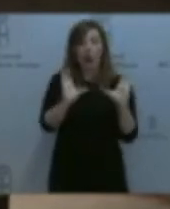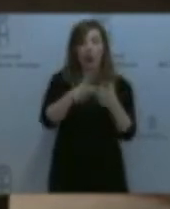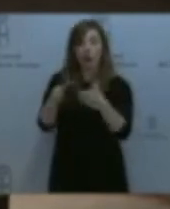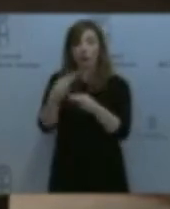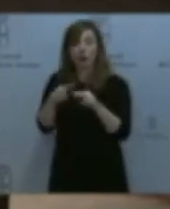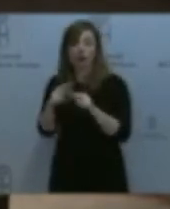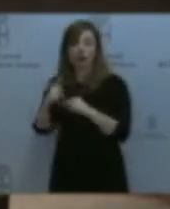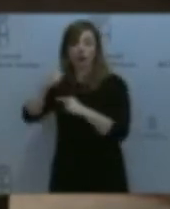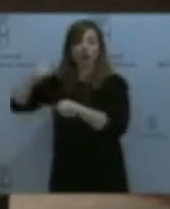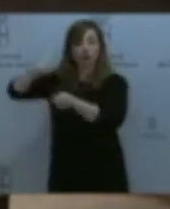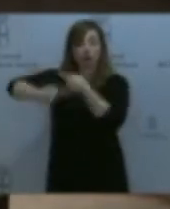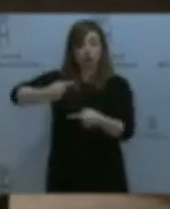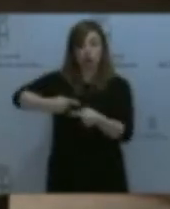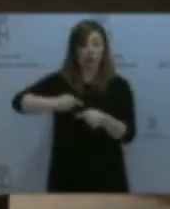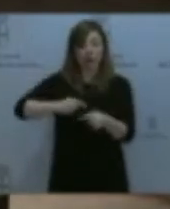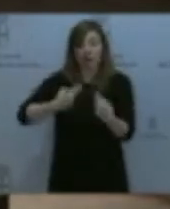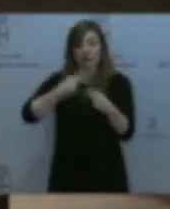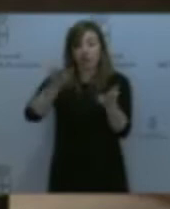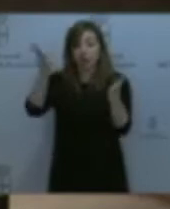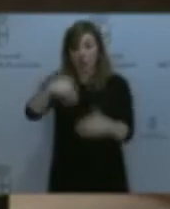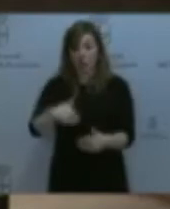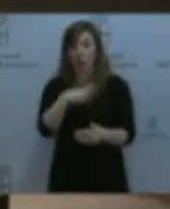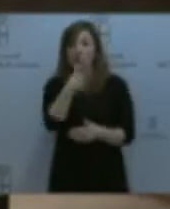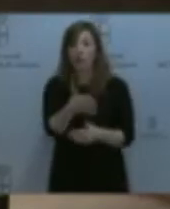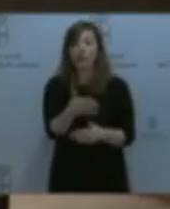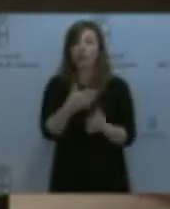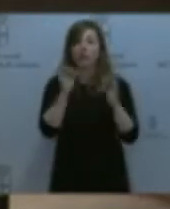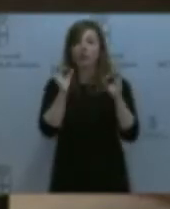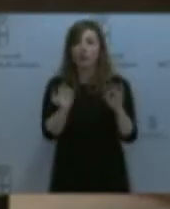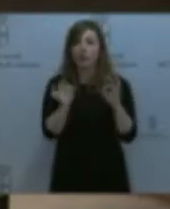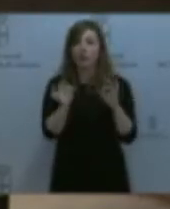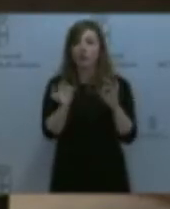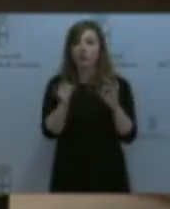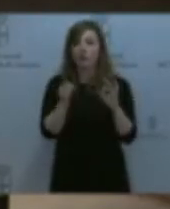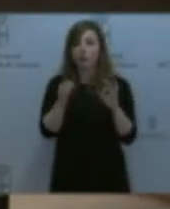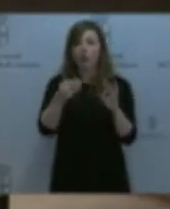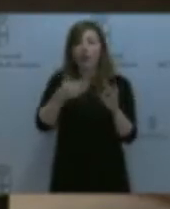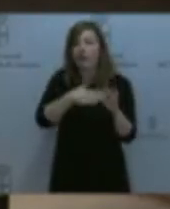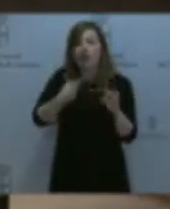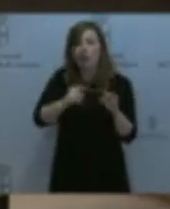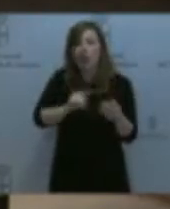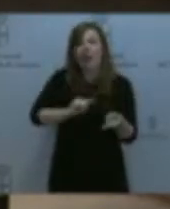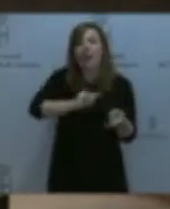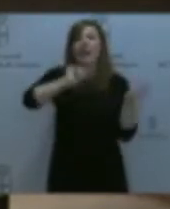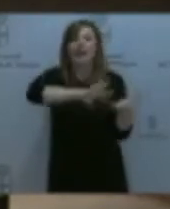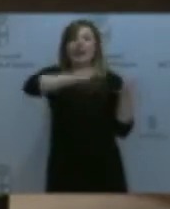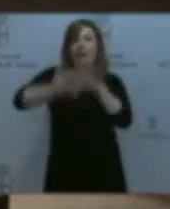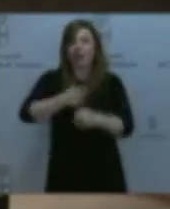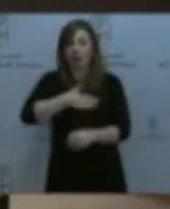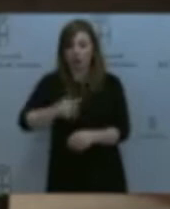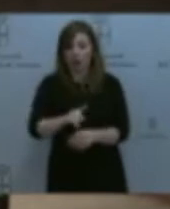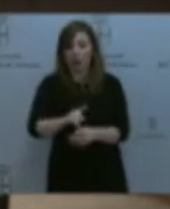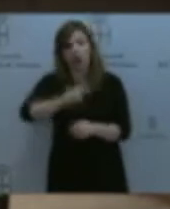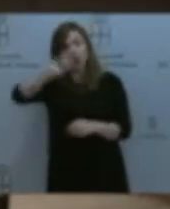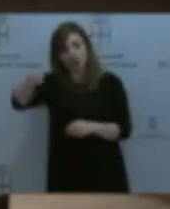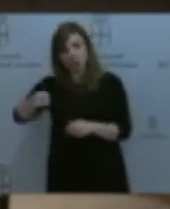que no tenían ahí la respuesta. Unos porque habían renunciado a cualquier horizonte transformador y otros porque nunca habían abandonado